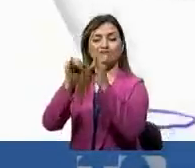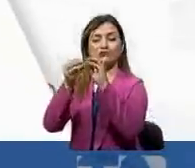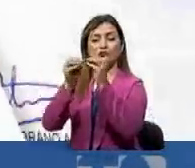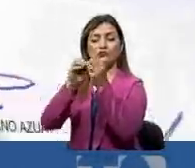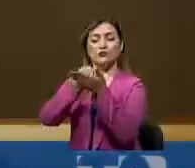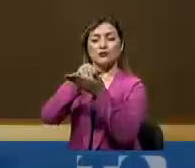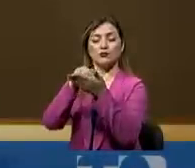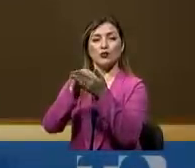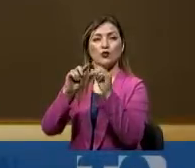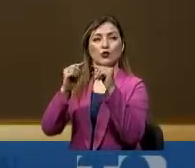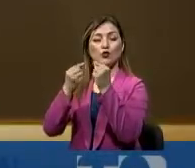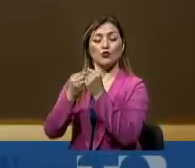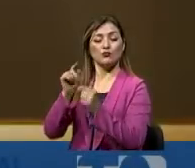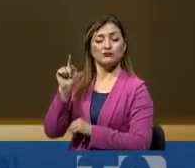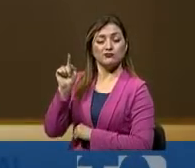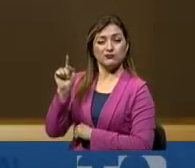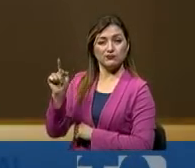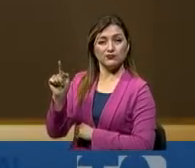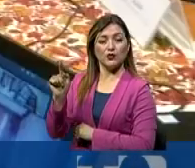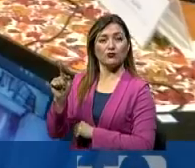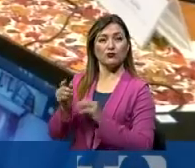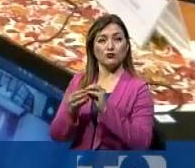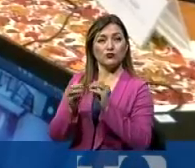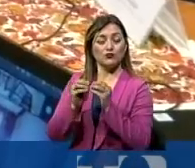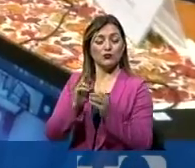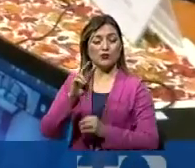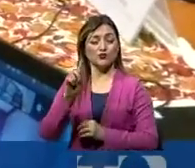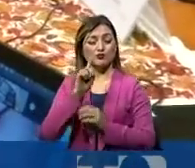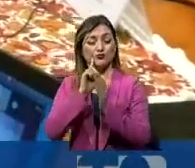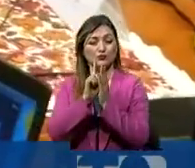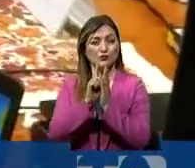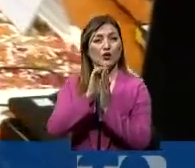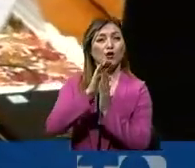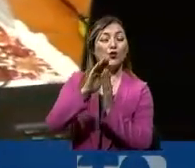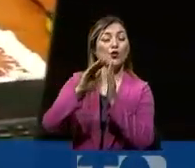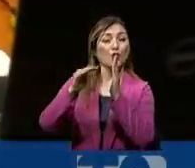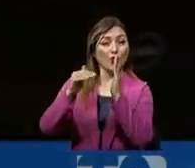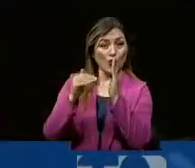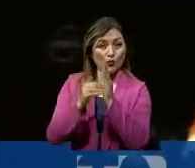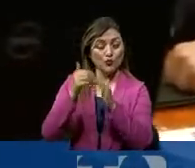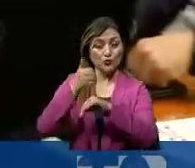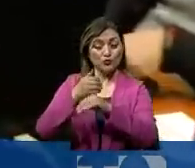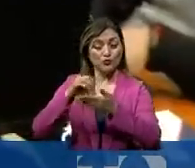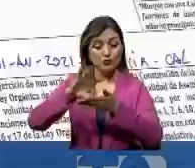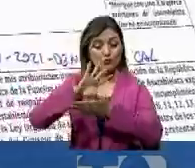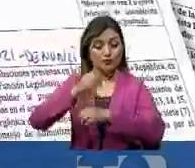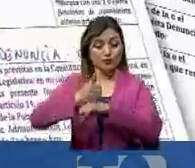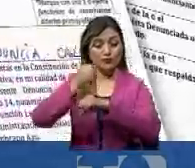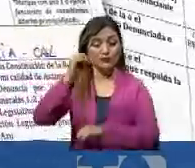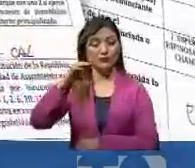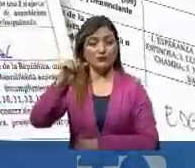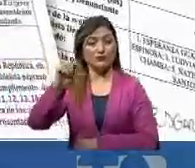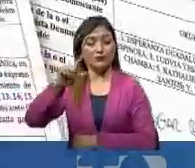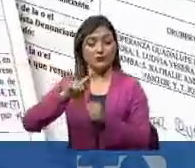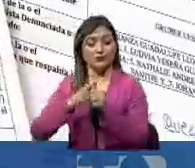bancada oficialista Gruber Zambrano es la tercera en contra de las autoridades del legislativo. En realidad, este documento fue el primero en